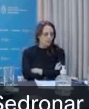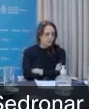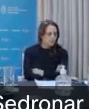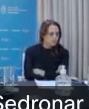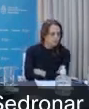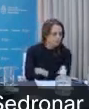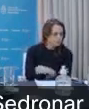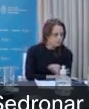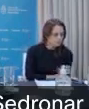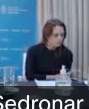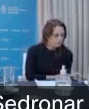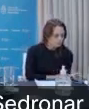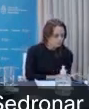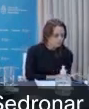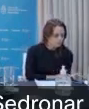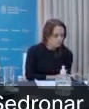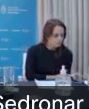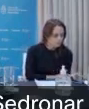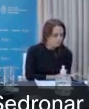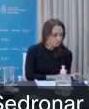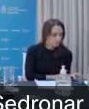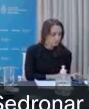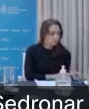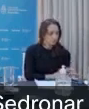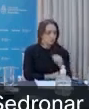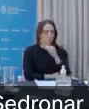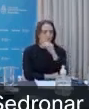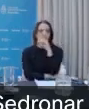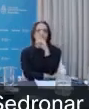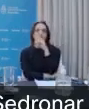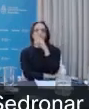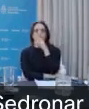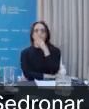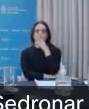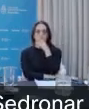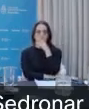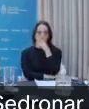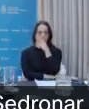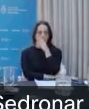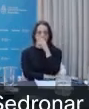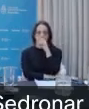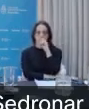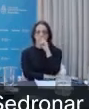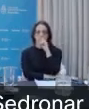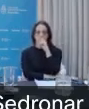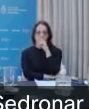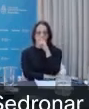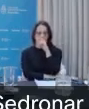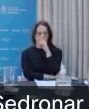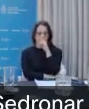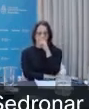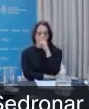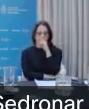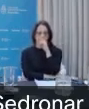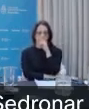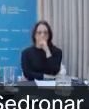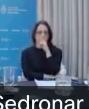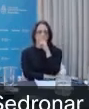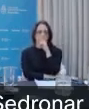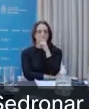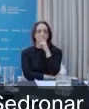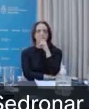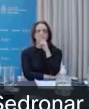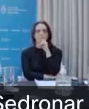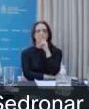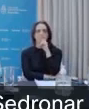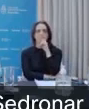podemos promover este tipo, digamos, de miradas, de abordajes y de políticas públicas